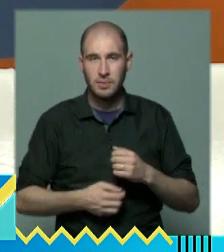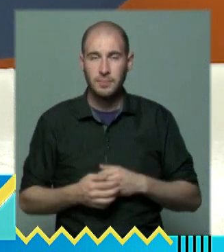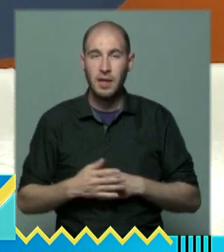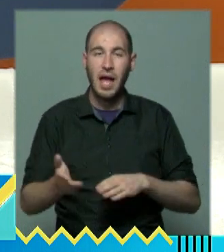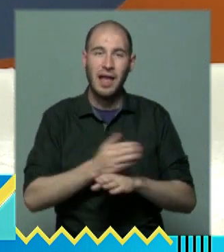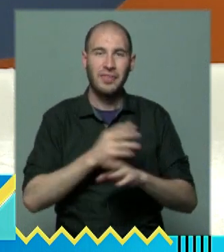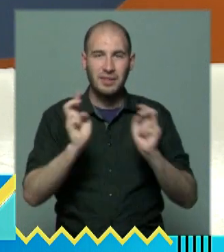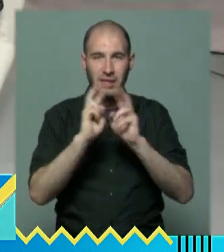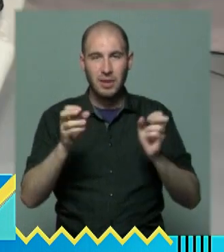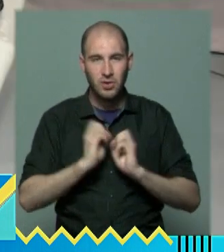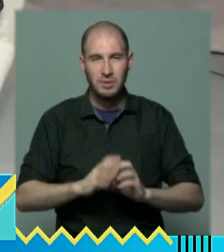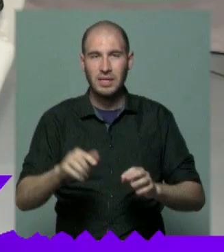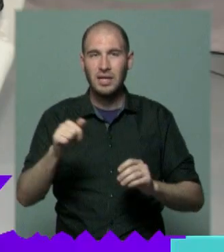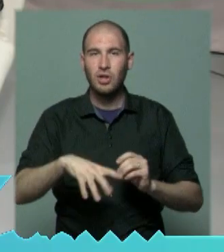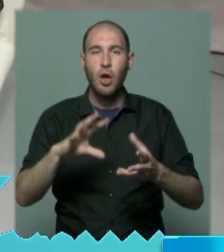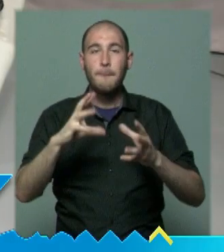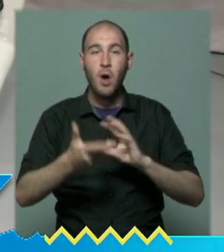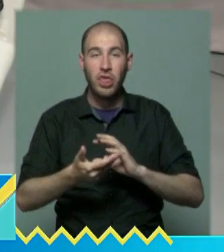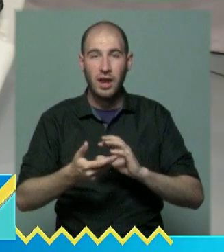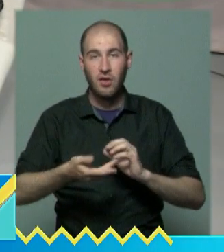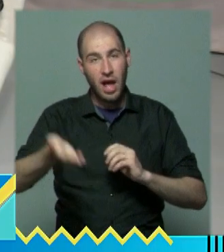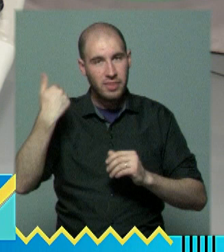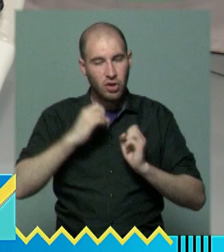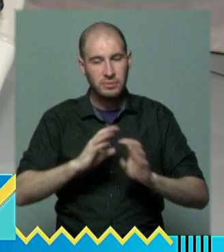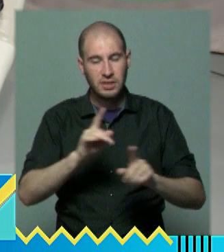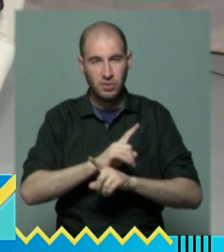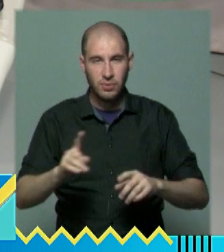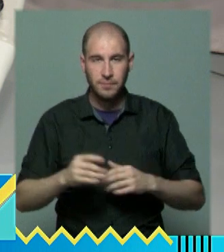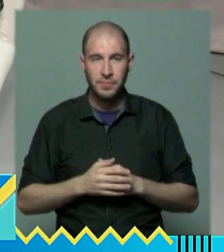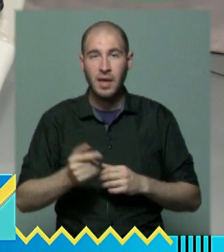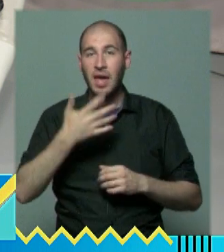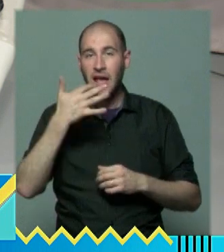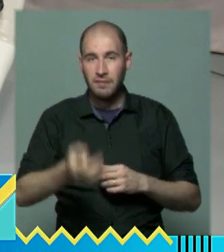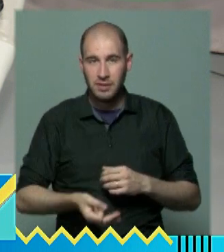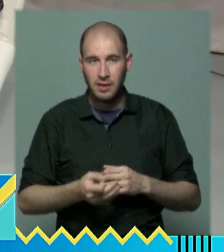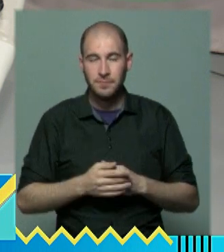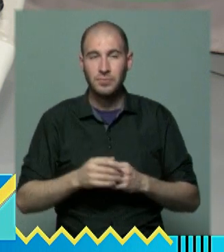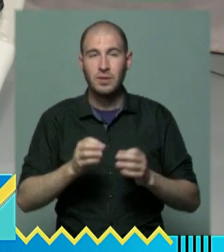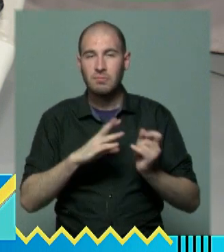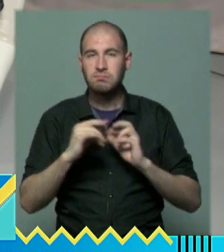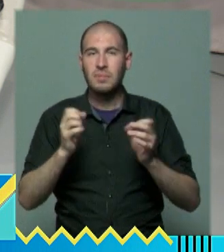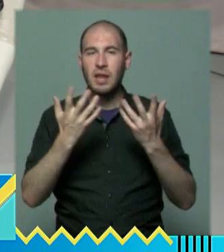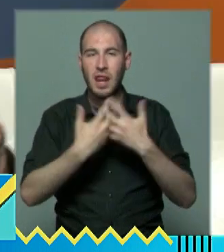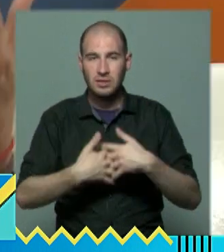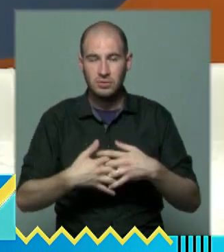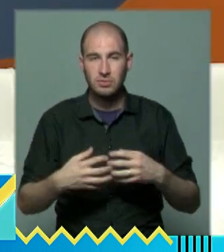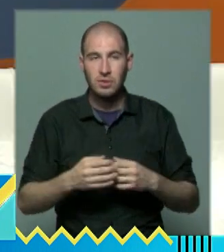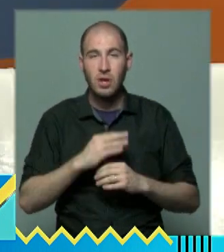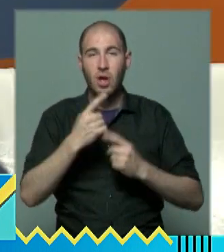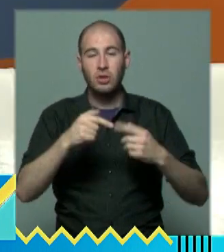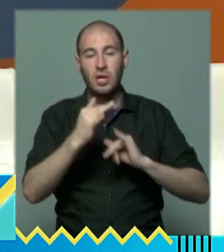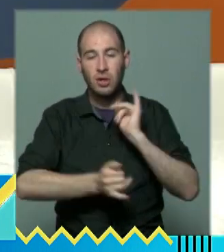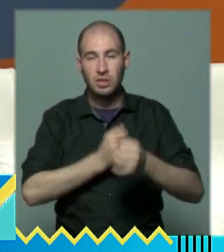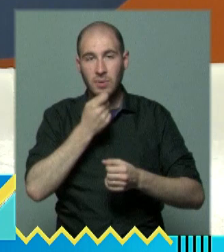en la introducción, esto no era el modelo inicial, que si bien es cierto se morigeró con relación, se planteaban cosas